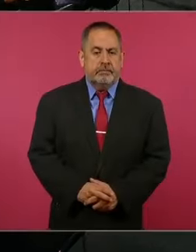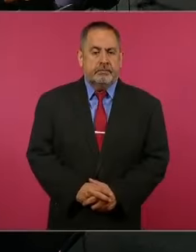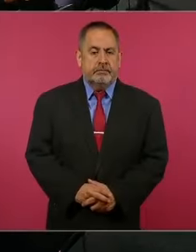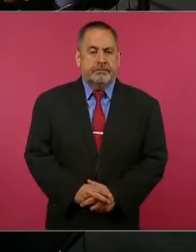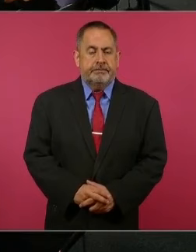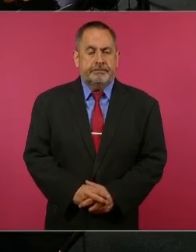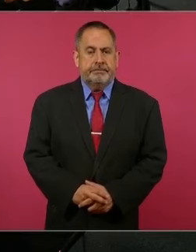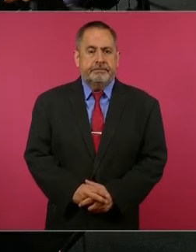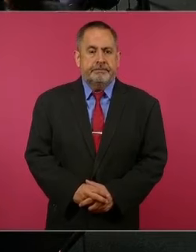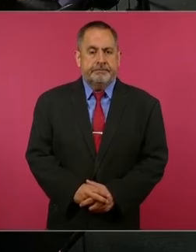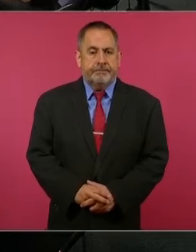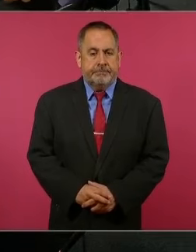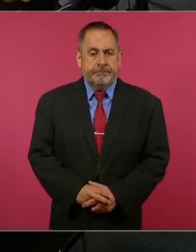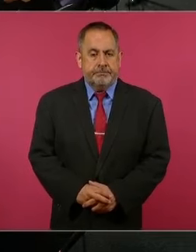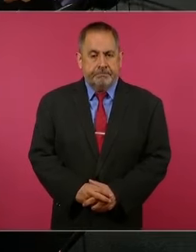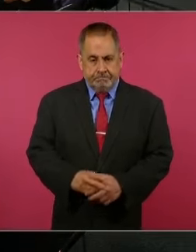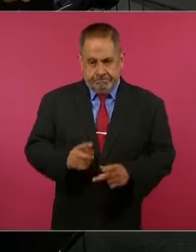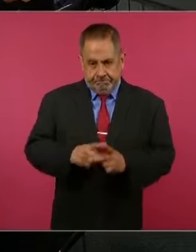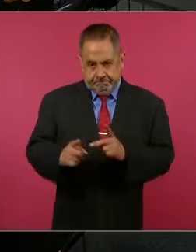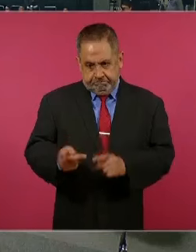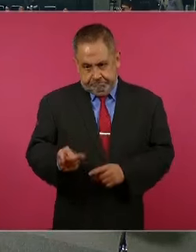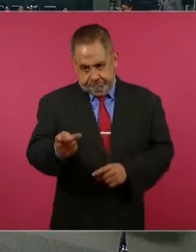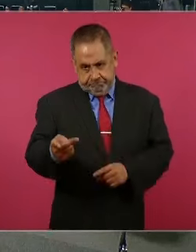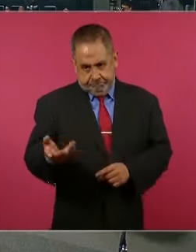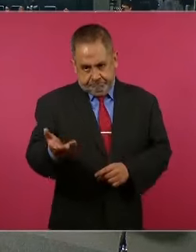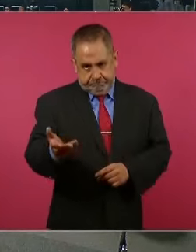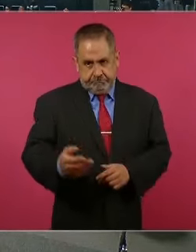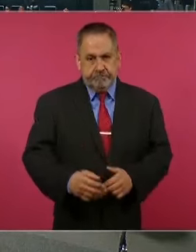gracias vamos a empezar Acá